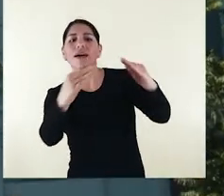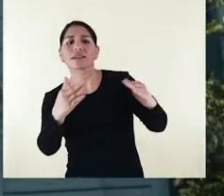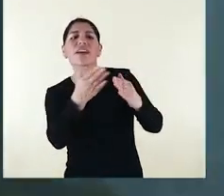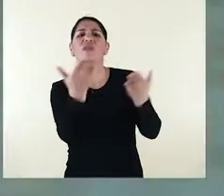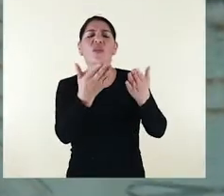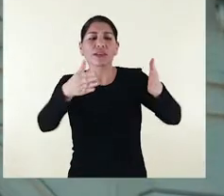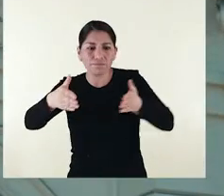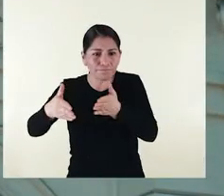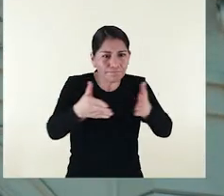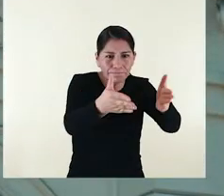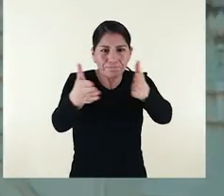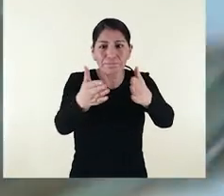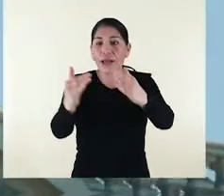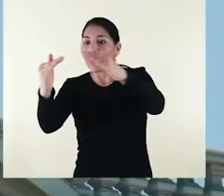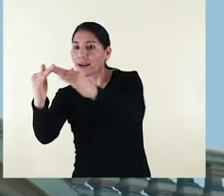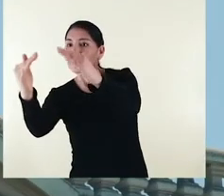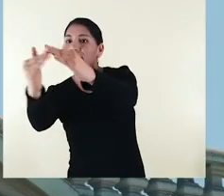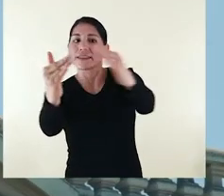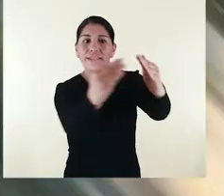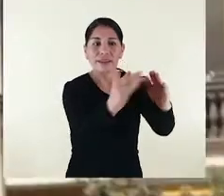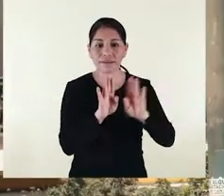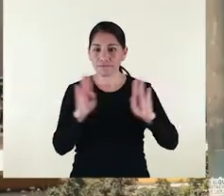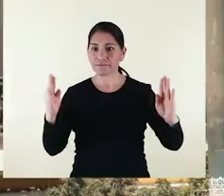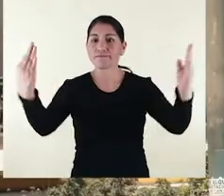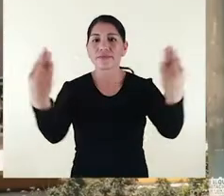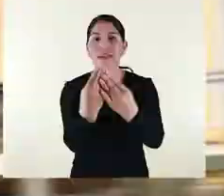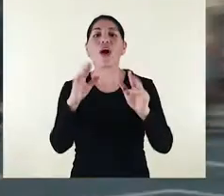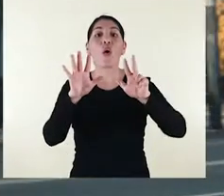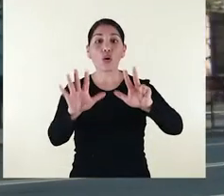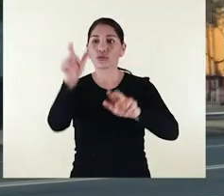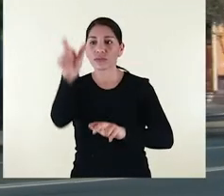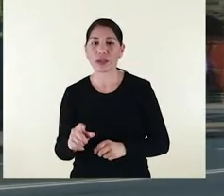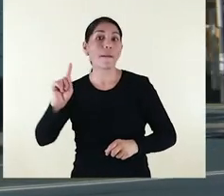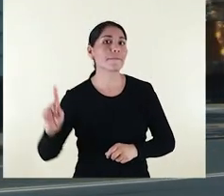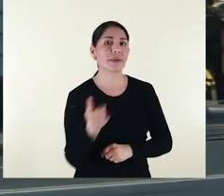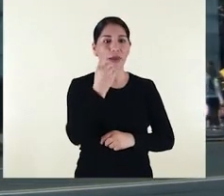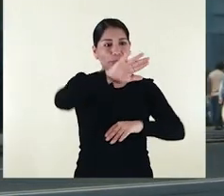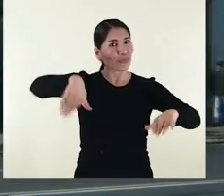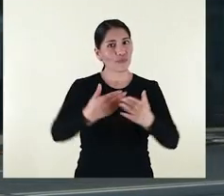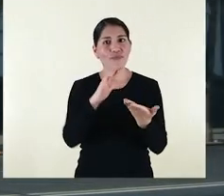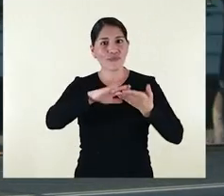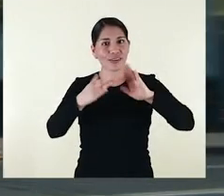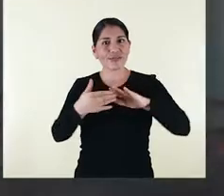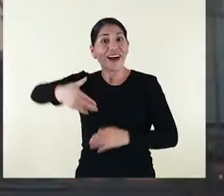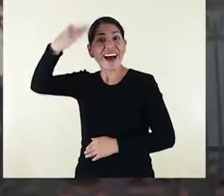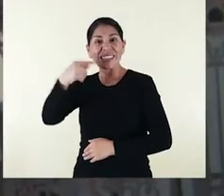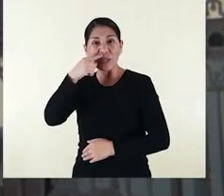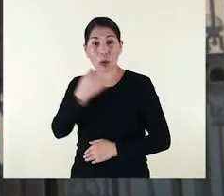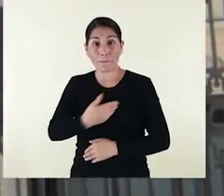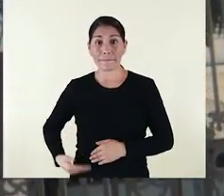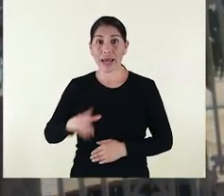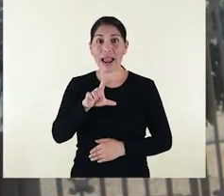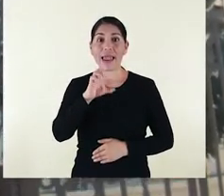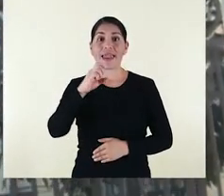Esta última, una quinta con pasaje central y 8 apartamentos individuales, el primer condominio de la ciudad. Durante el